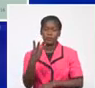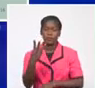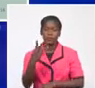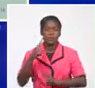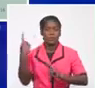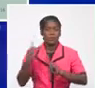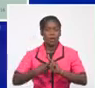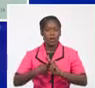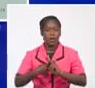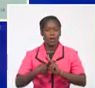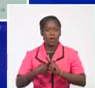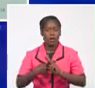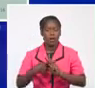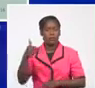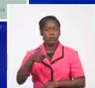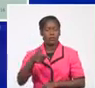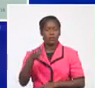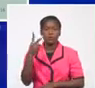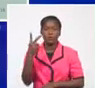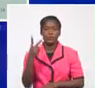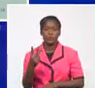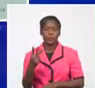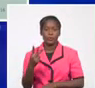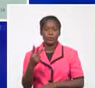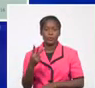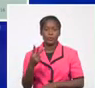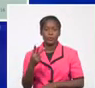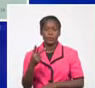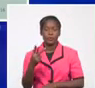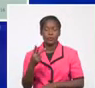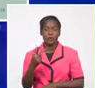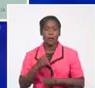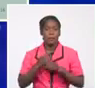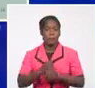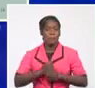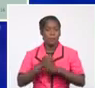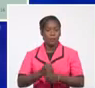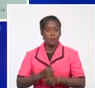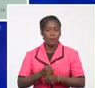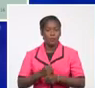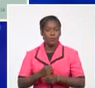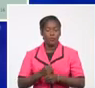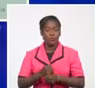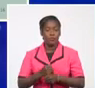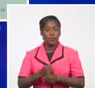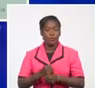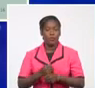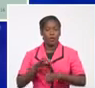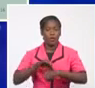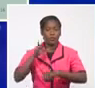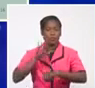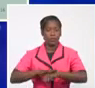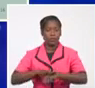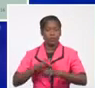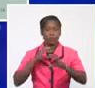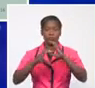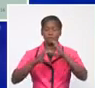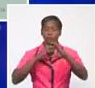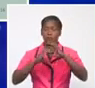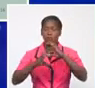con 2 cada uno, y Pilón, Cautocristo y Bartolomé Mazó con 1 cada uno.